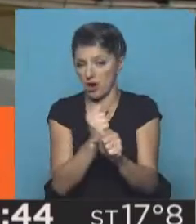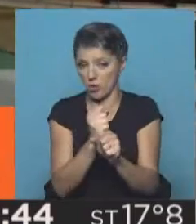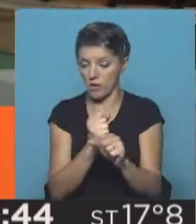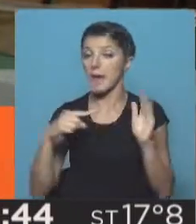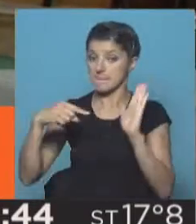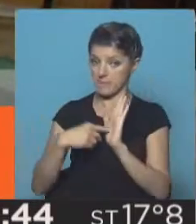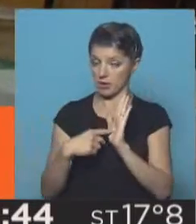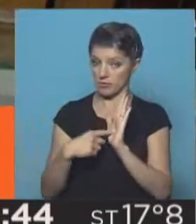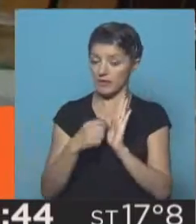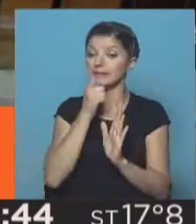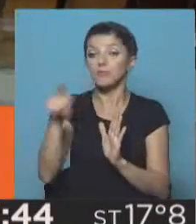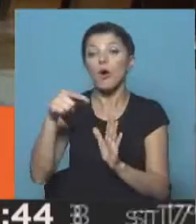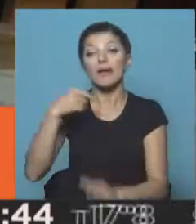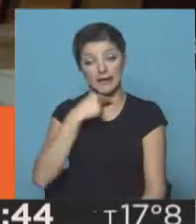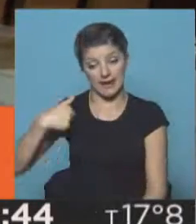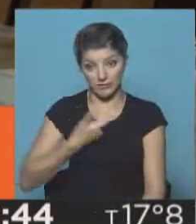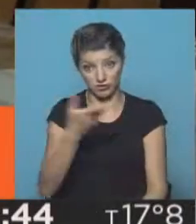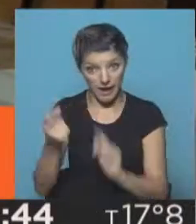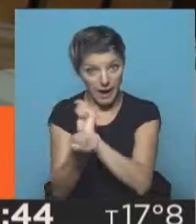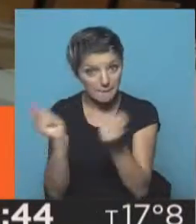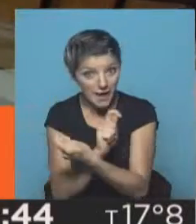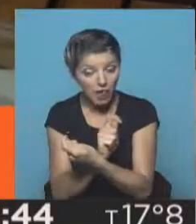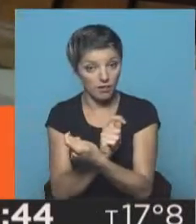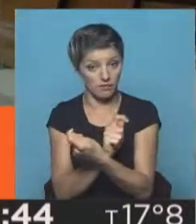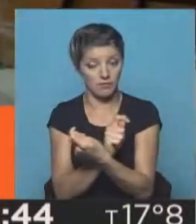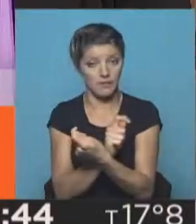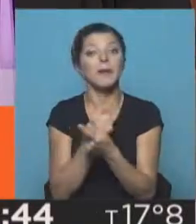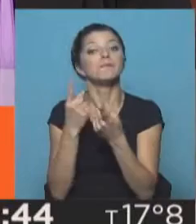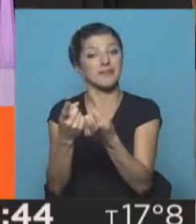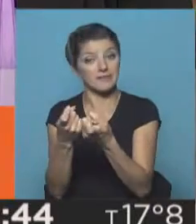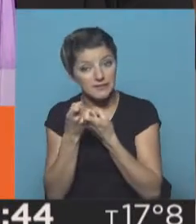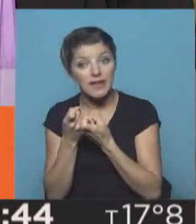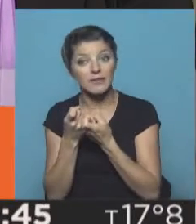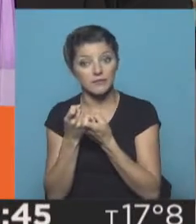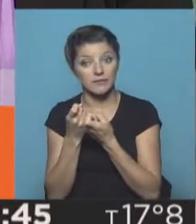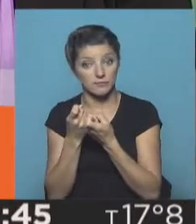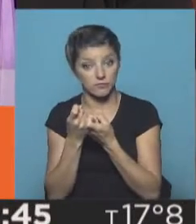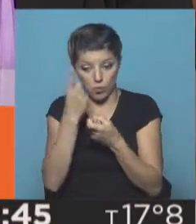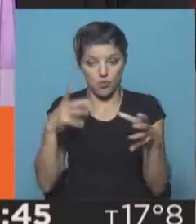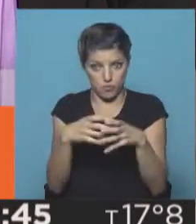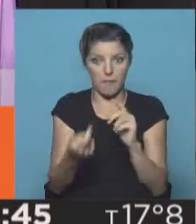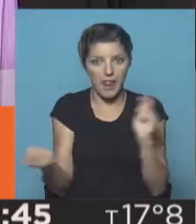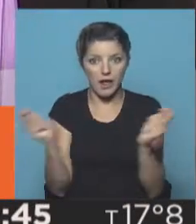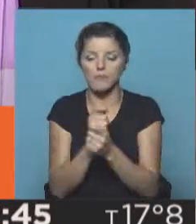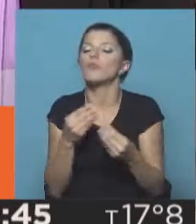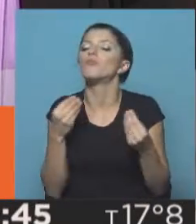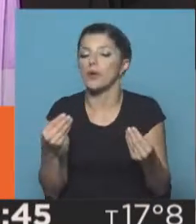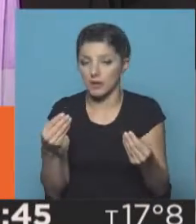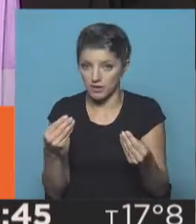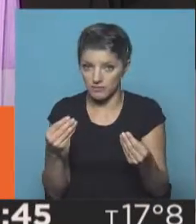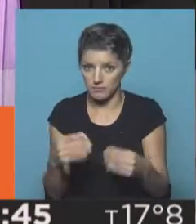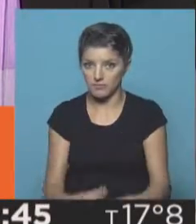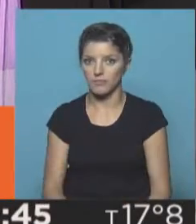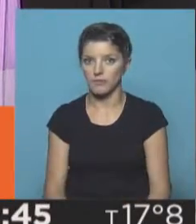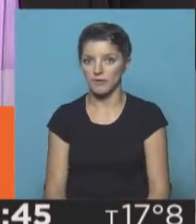querés cambiar estas sociedades, bueno, necesitas tener una fuerza de cambio, porque el juego en las instituciones te